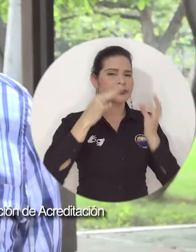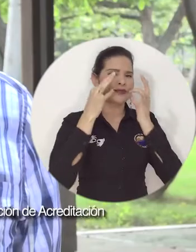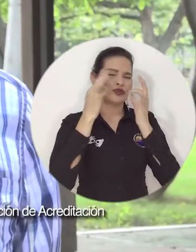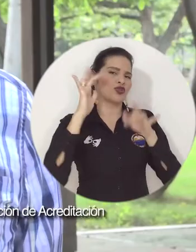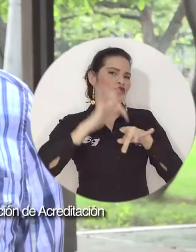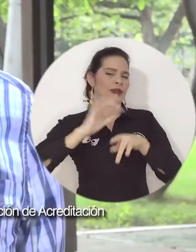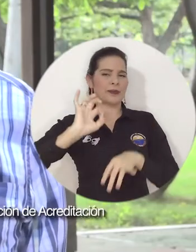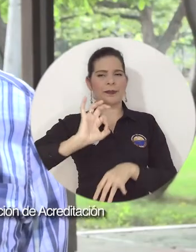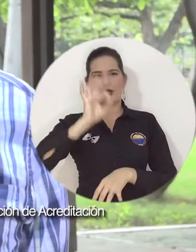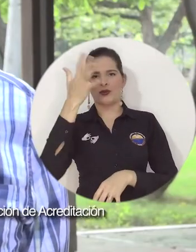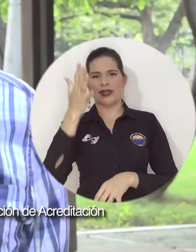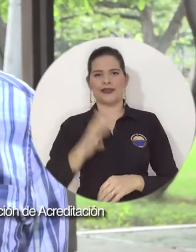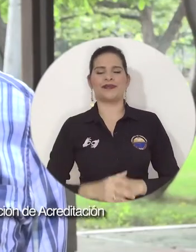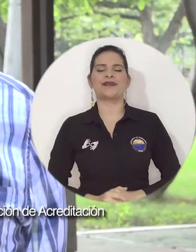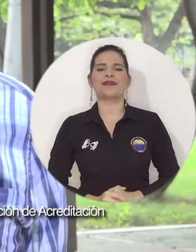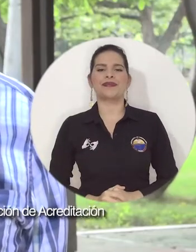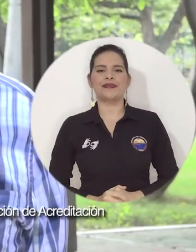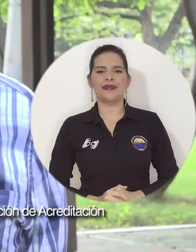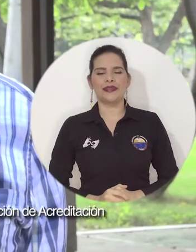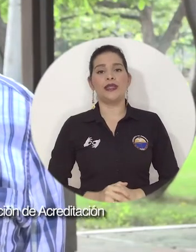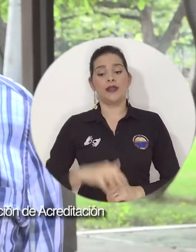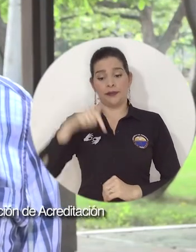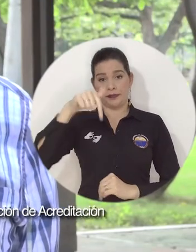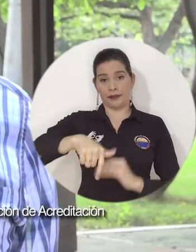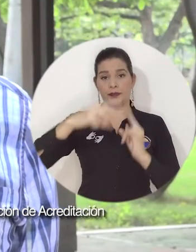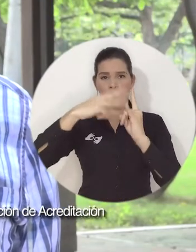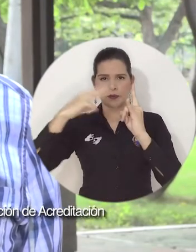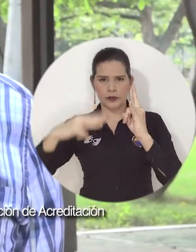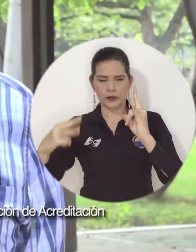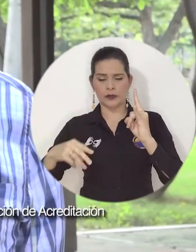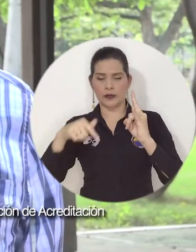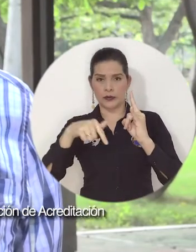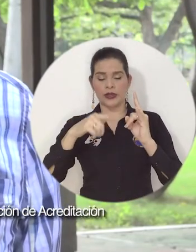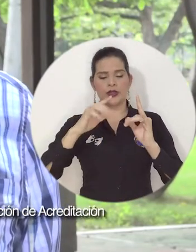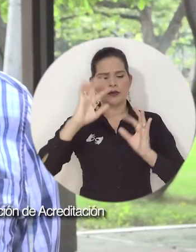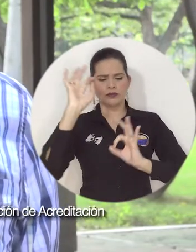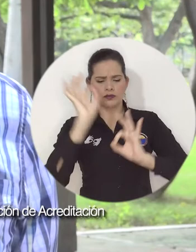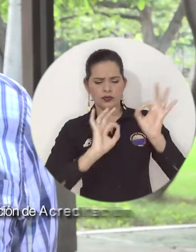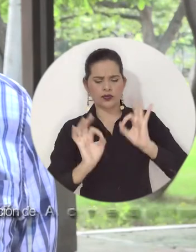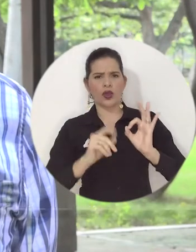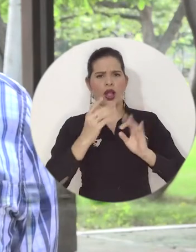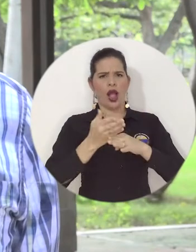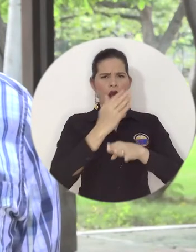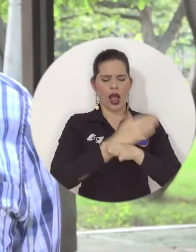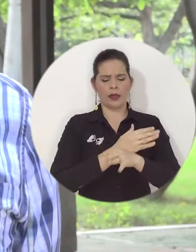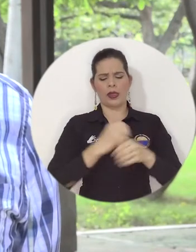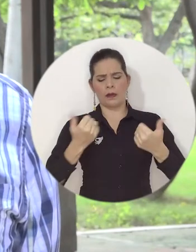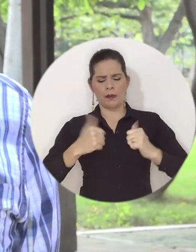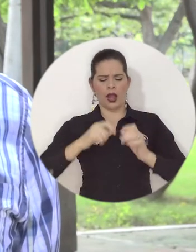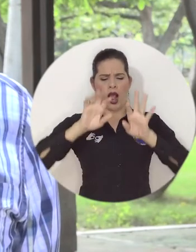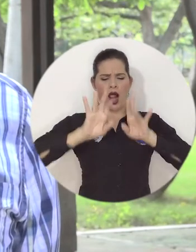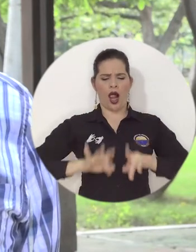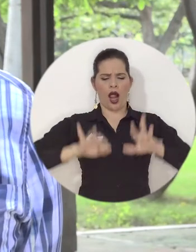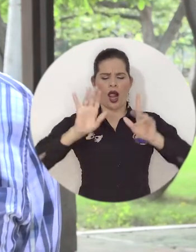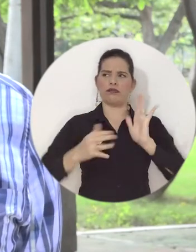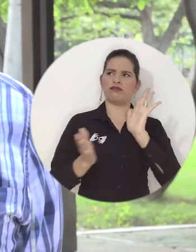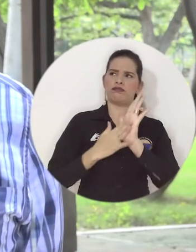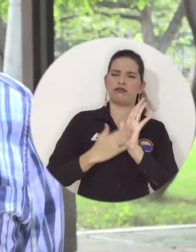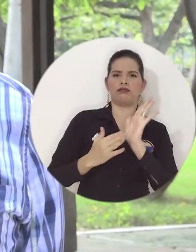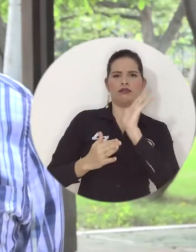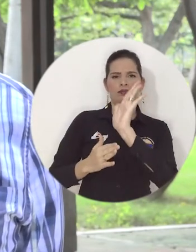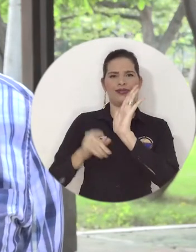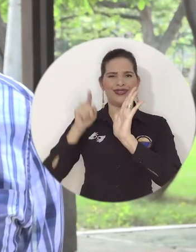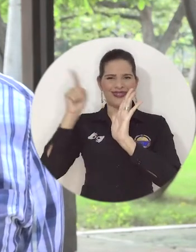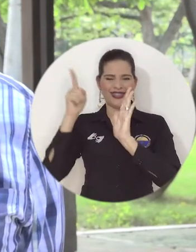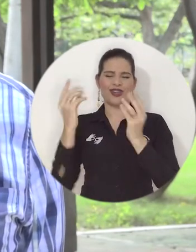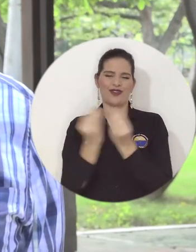remota. Implica entonces que con todos los documentos de autoevaluación que la institución remitió al Consejo Nacional de Acreditación y que son